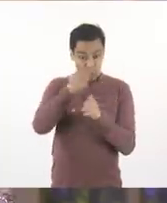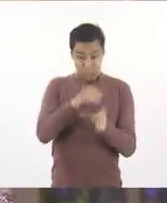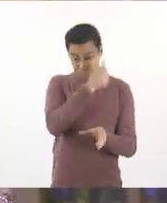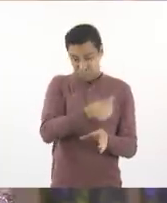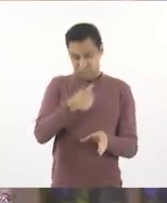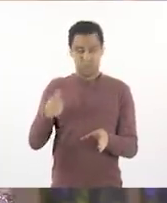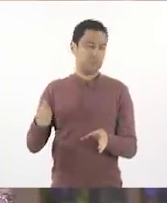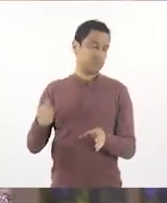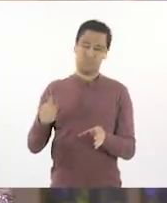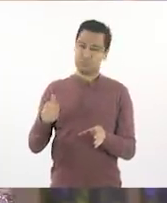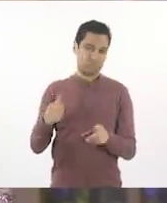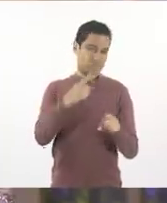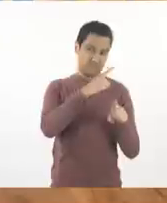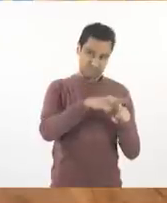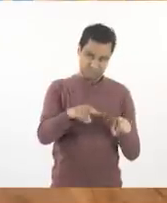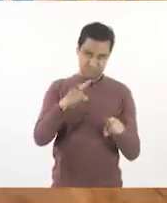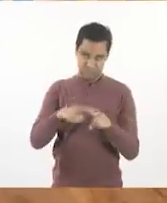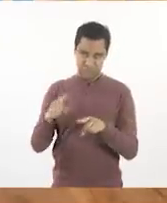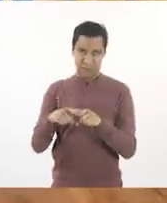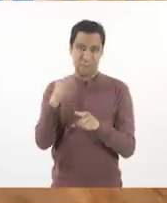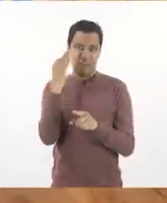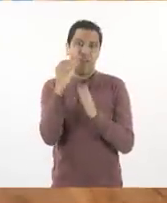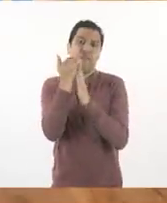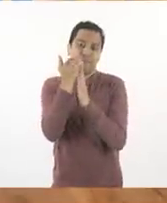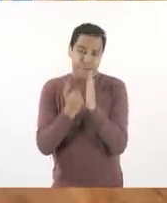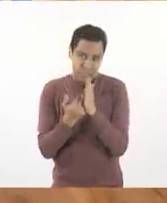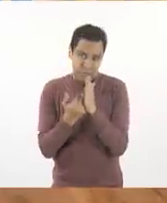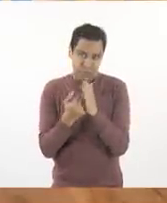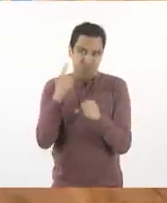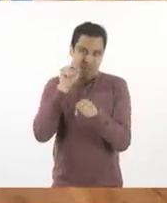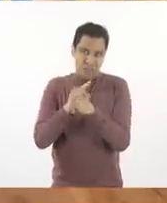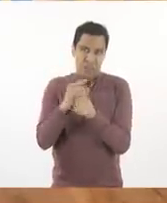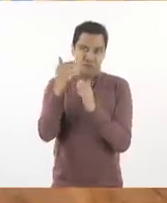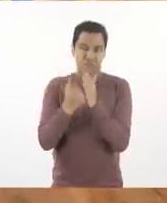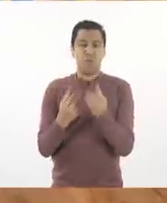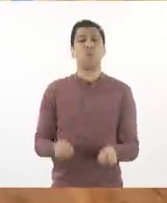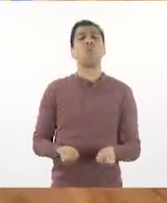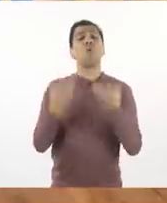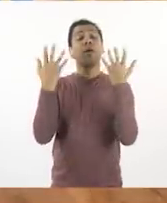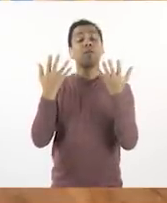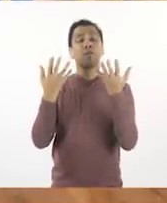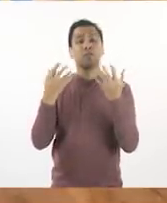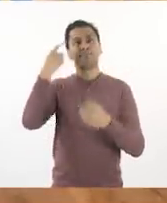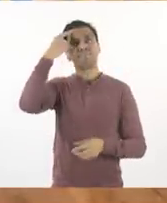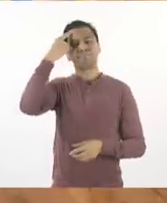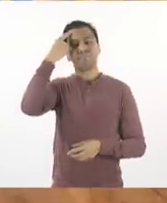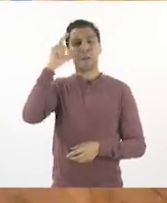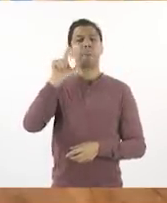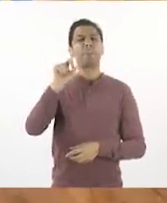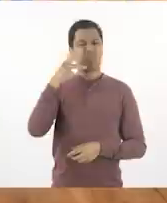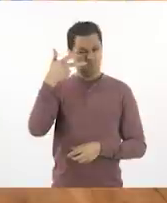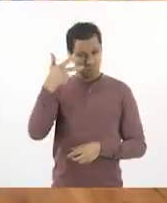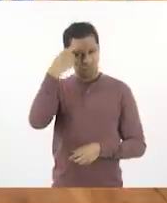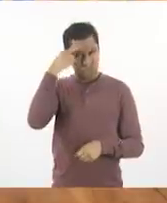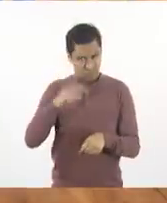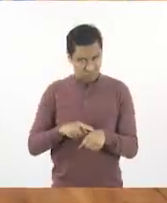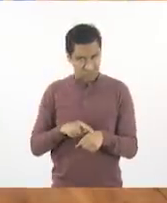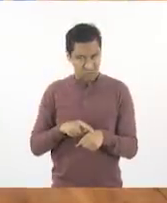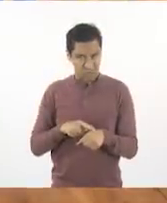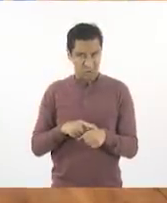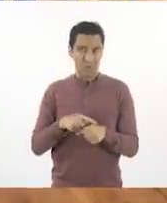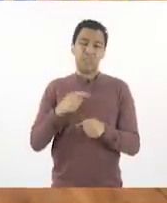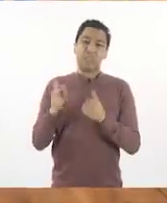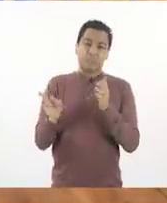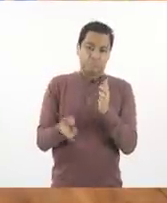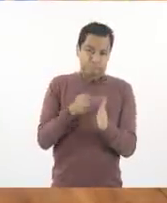Bueno, ¿eso? Me acuerdo que febrero tenía días menos. Así es, ¿te acuerdas cuántos eran? Febrero tenía 28 días. Y cada